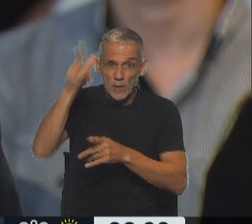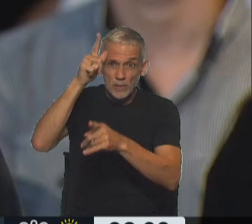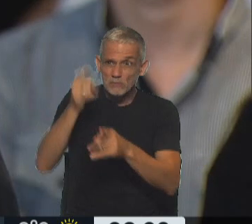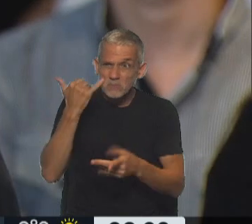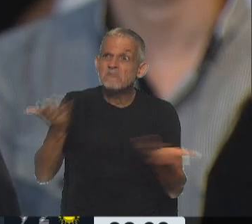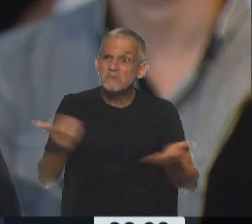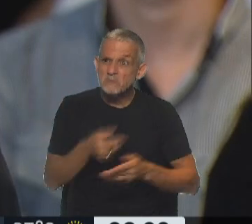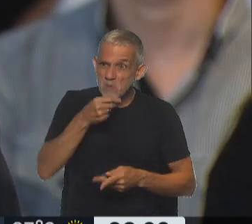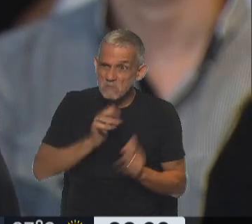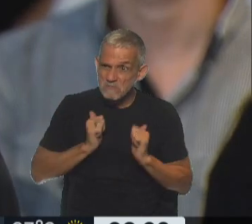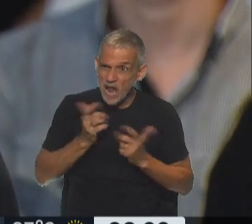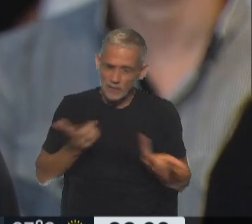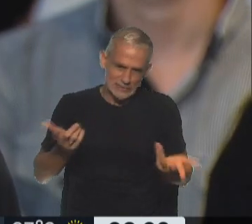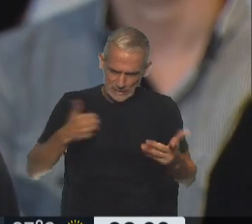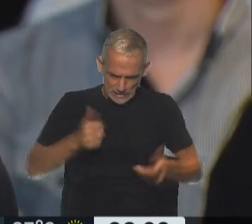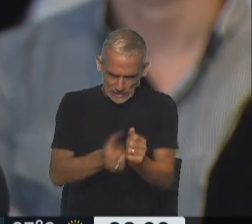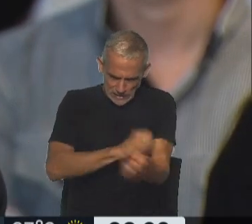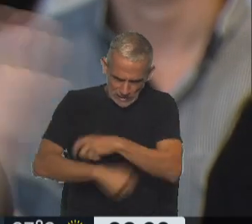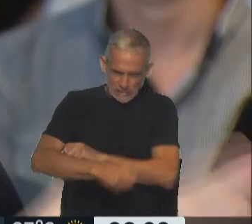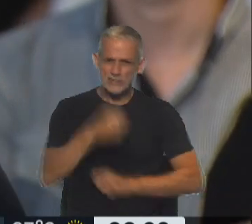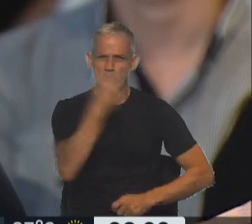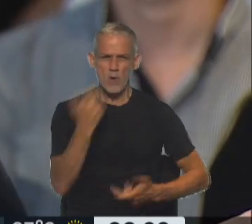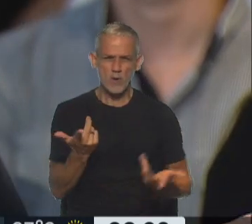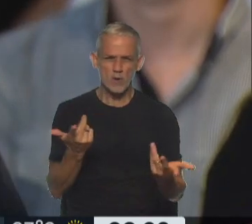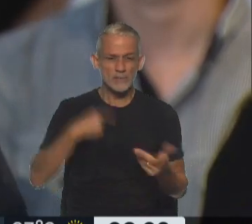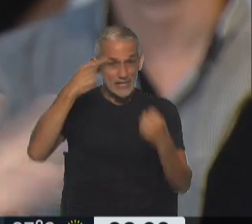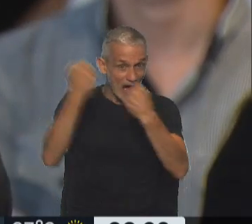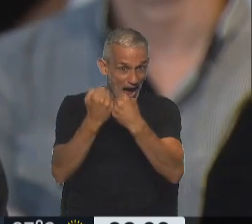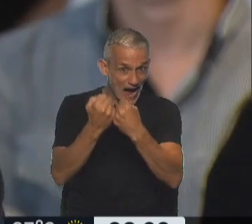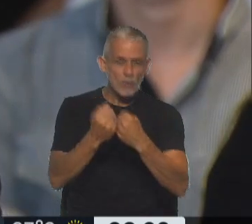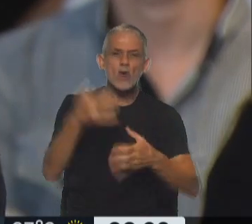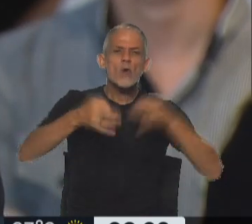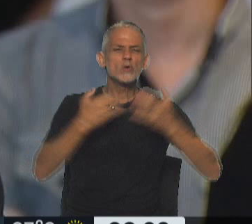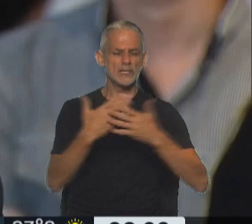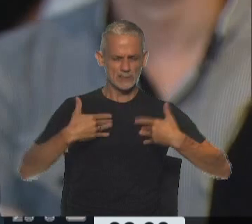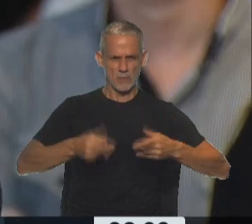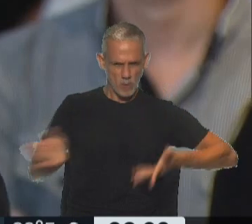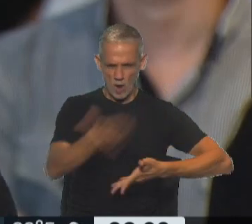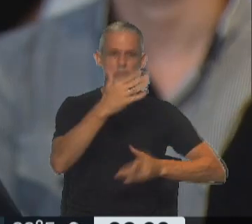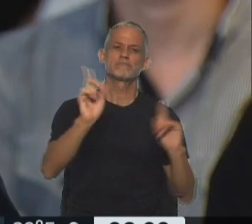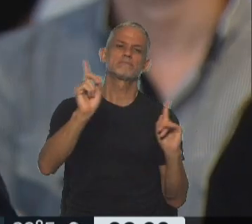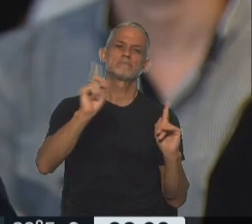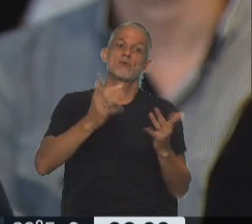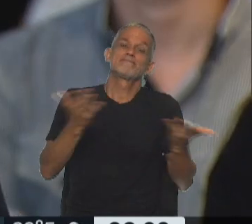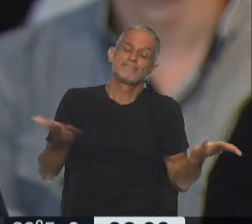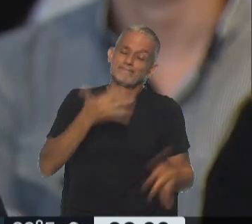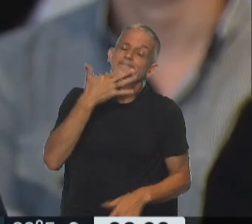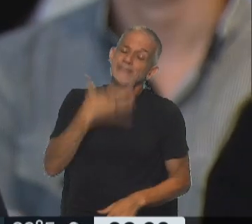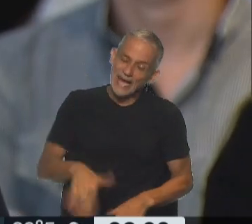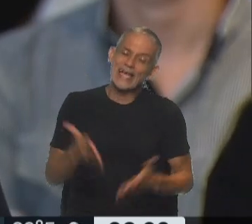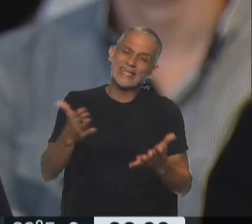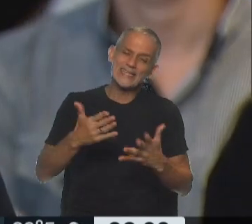seguridad de la provincia no han hecho nada. Nunca voy a estar de acuerdo con la justicia por mano propia, pero de vuelta, no dejo de entender